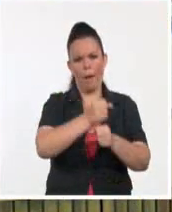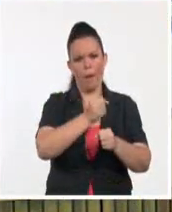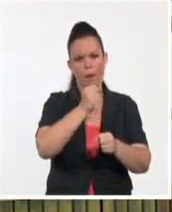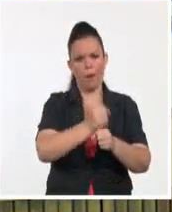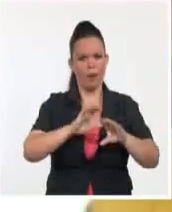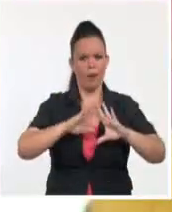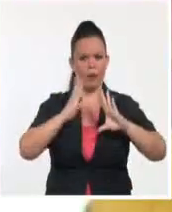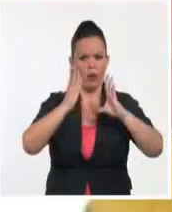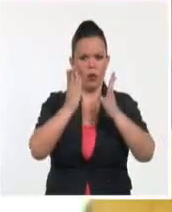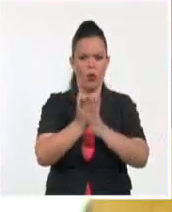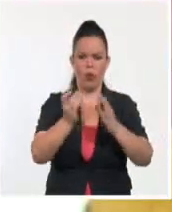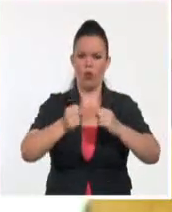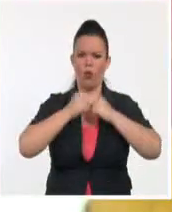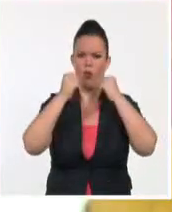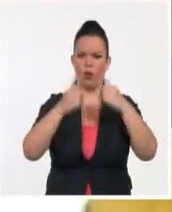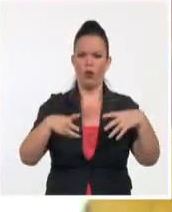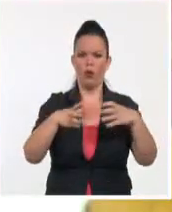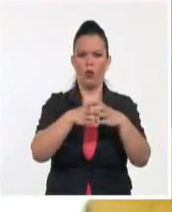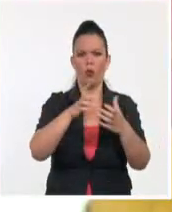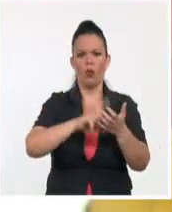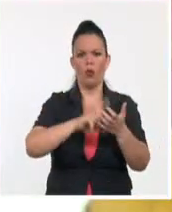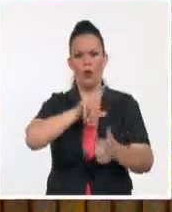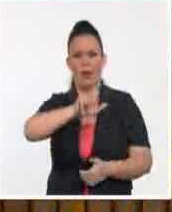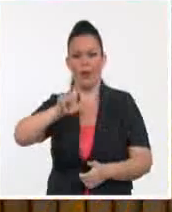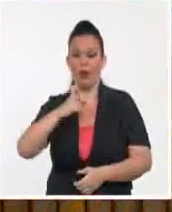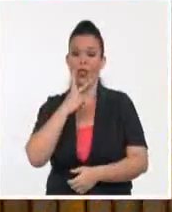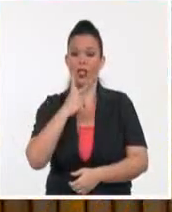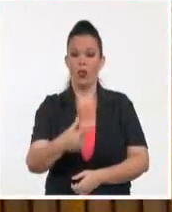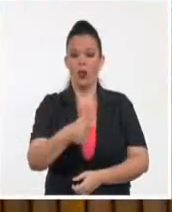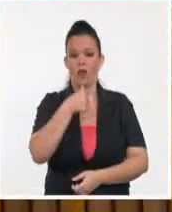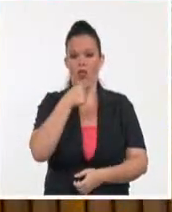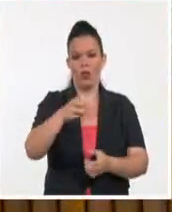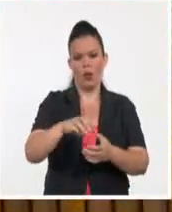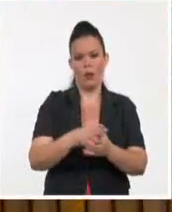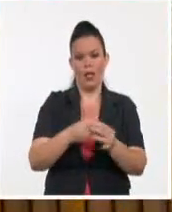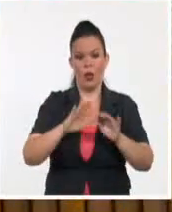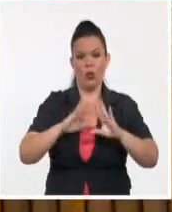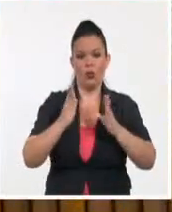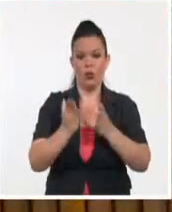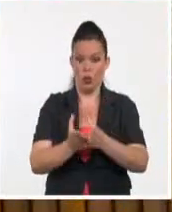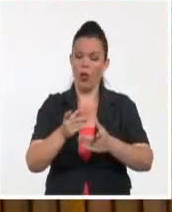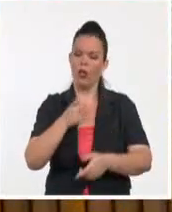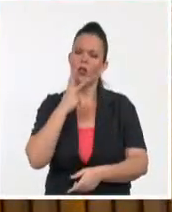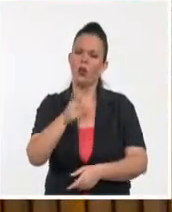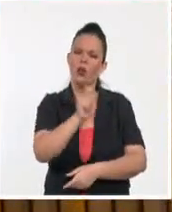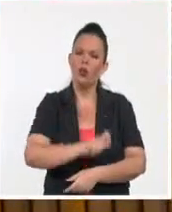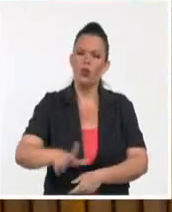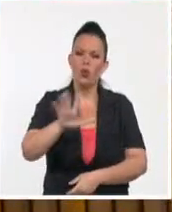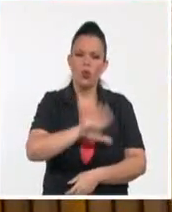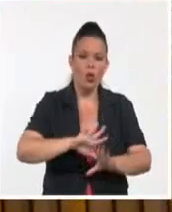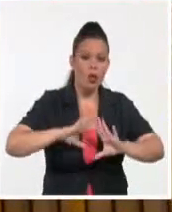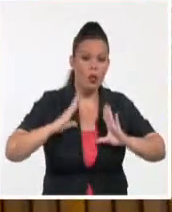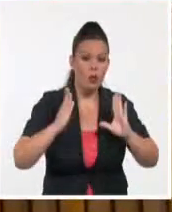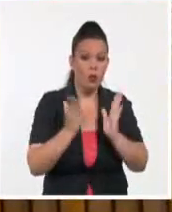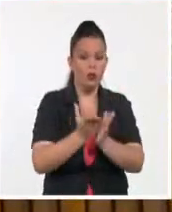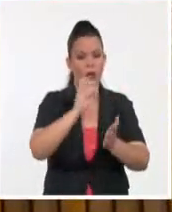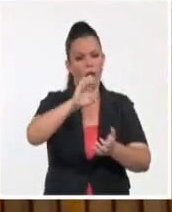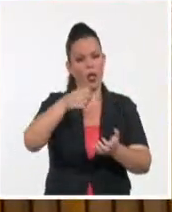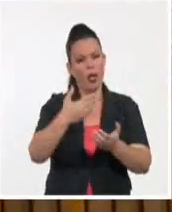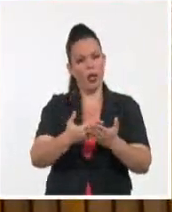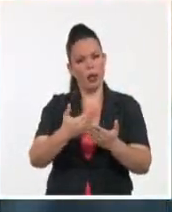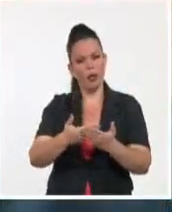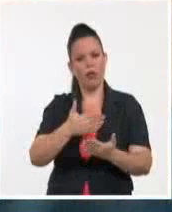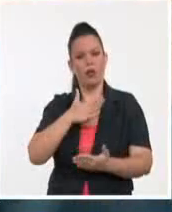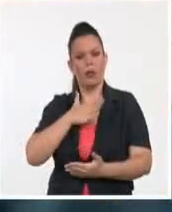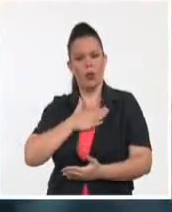partido, la atención a comunidades vulnerables, la comunicación social como un reto, el desarrollo del sector no estatal y la aprobación de proyectos de